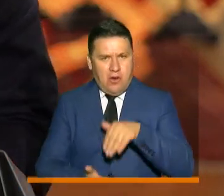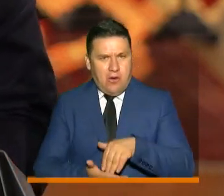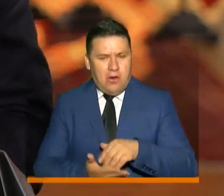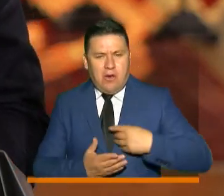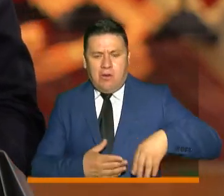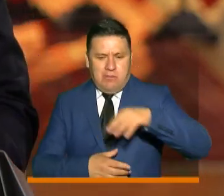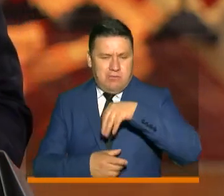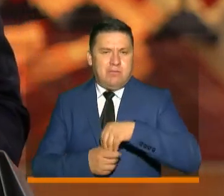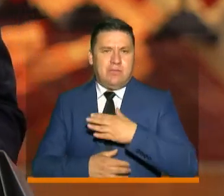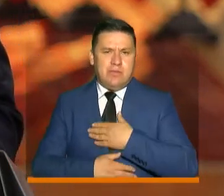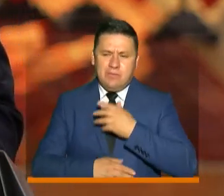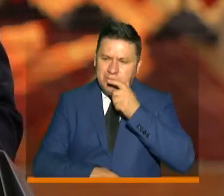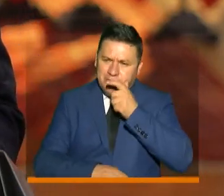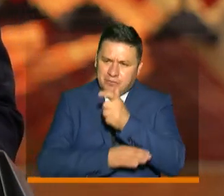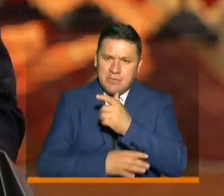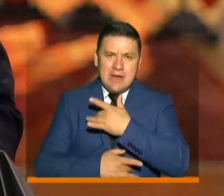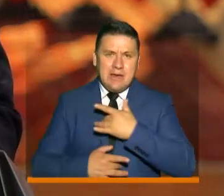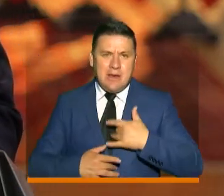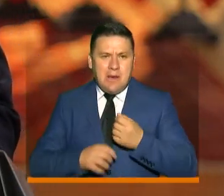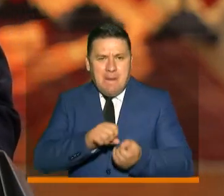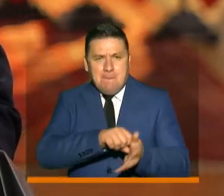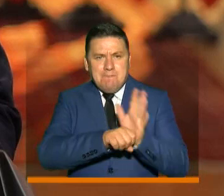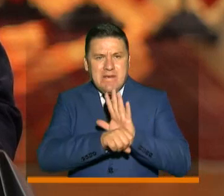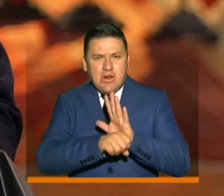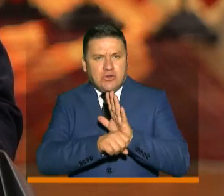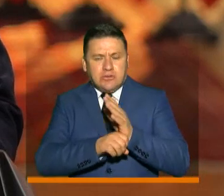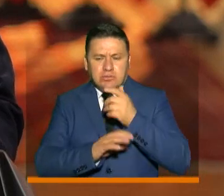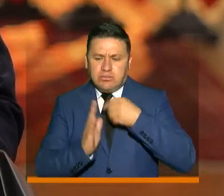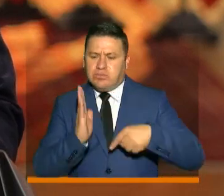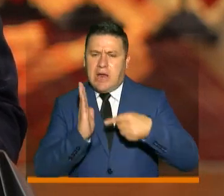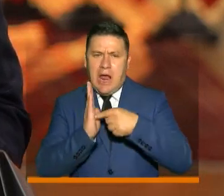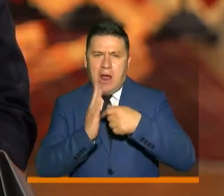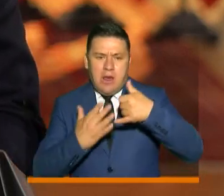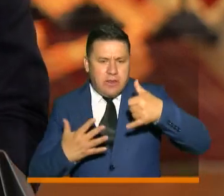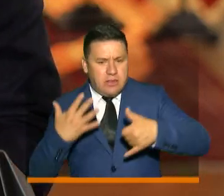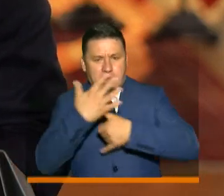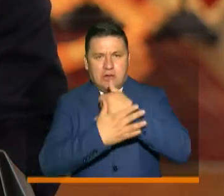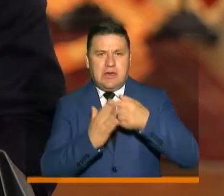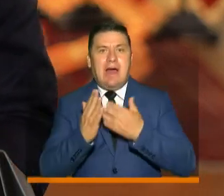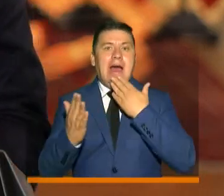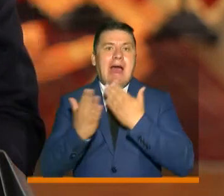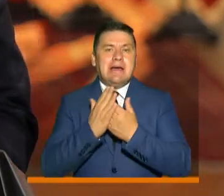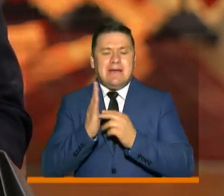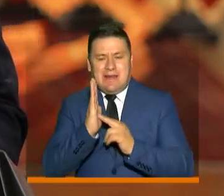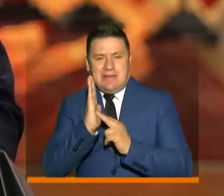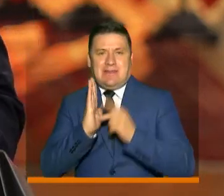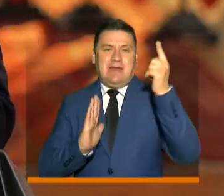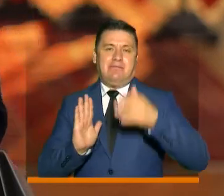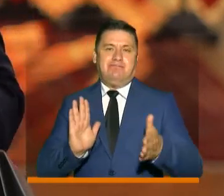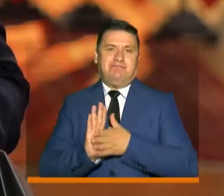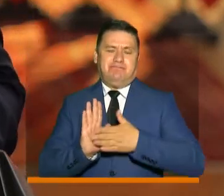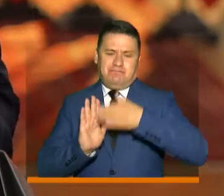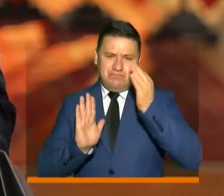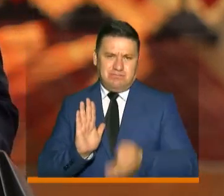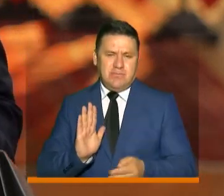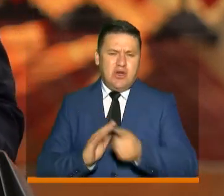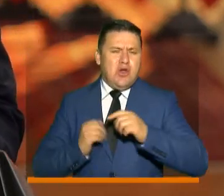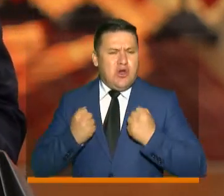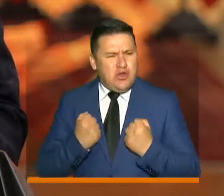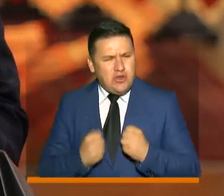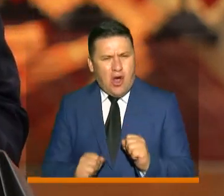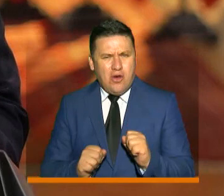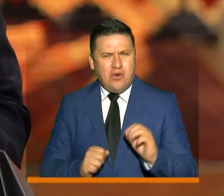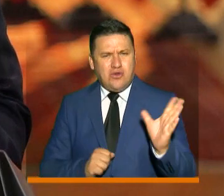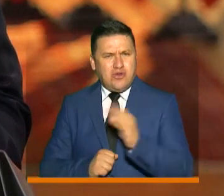instrumentos de vigilancia epidemiológica pero toda la tecnología y todos los esfuerzos